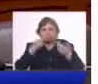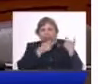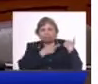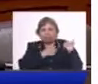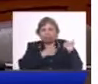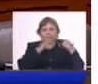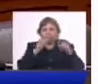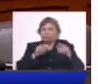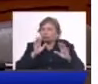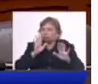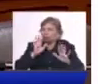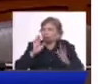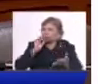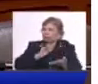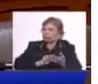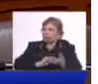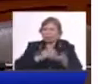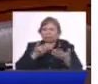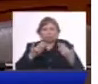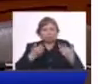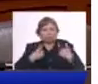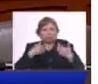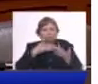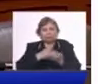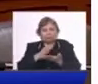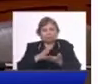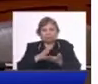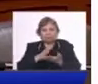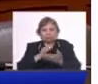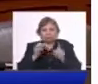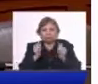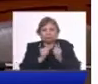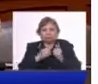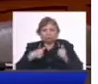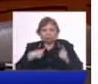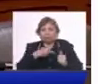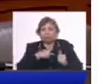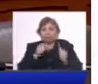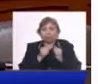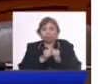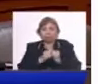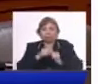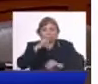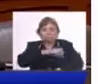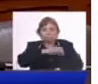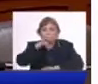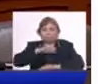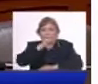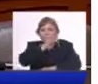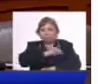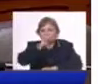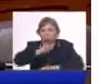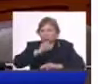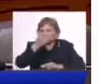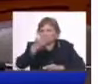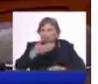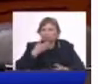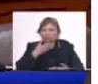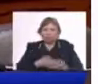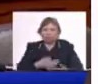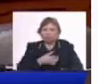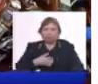correspondientes. Pero además, tienen que irse junto con nosotros los parlamentarios andinos. Gracias,